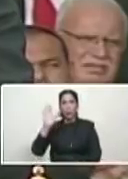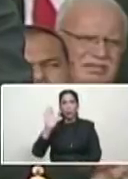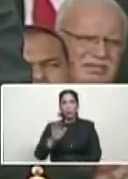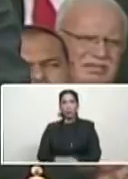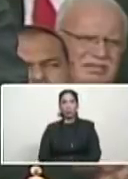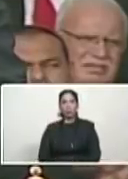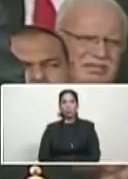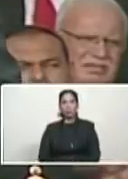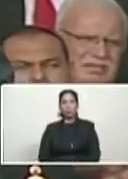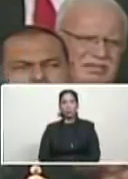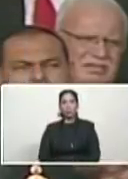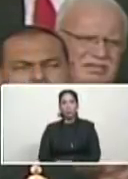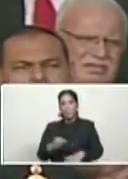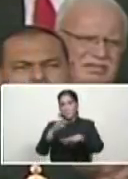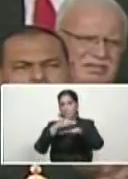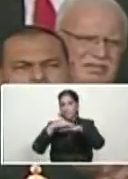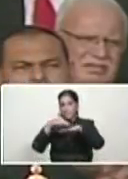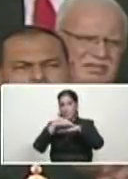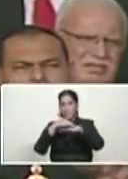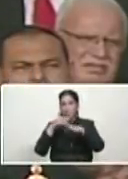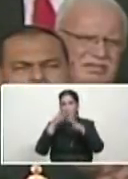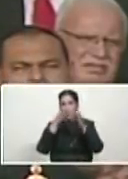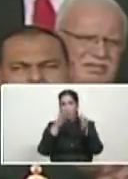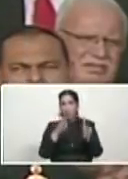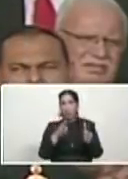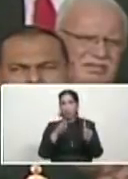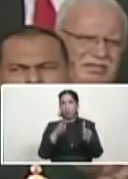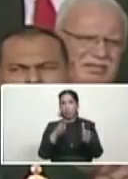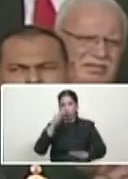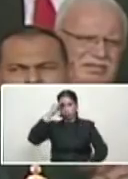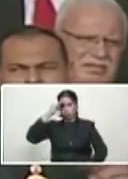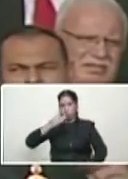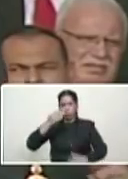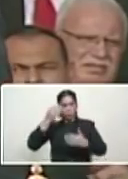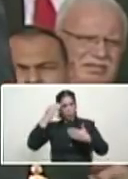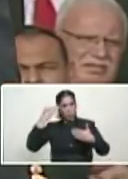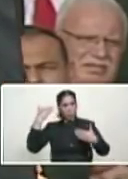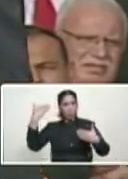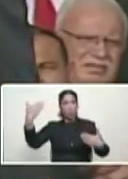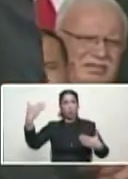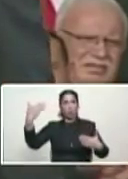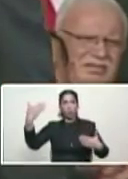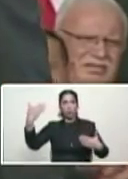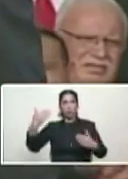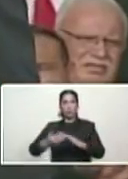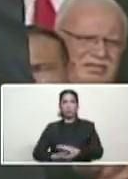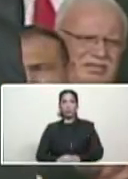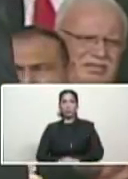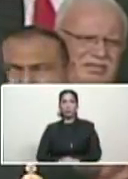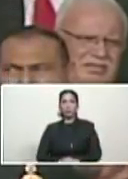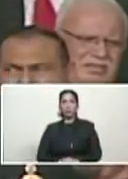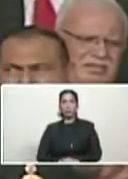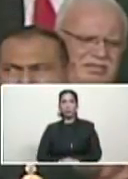Defensa Molero, almirante en jefe, al que le envío un saludo desde aquí.